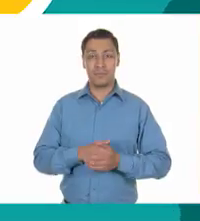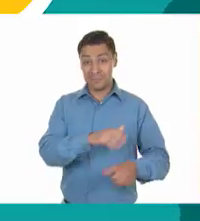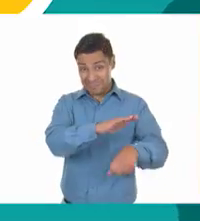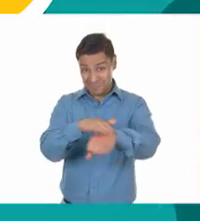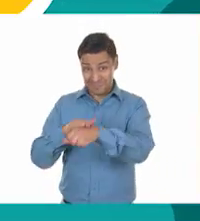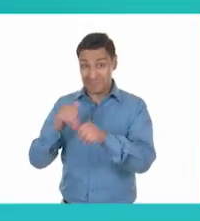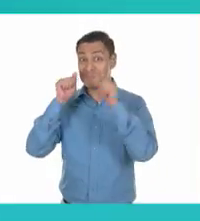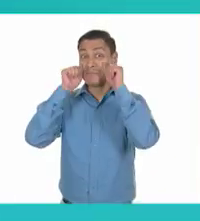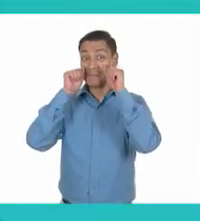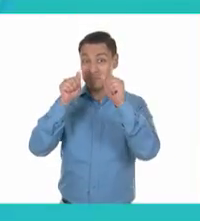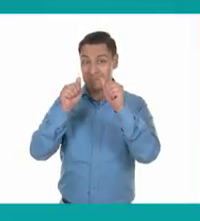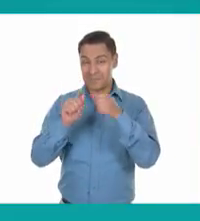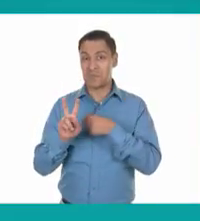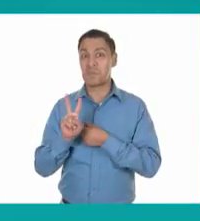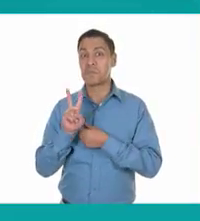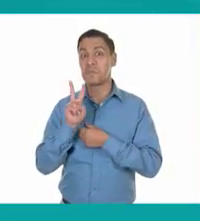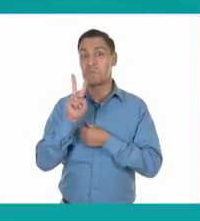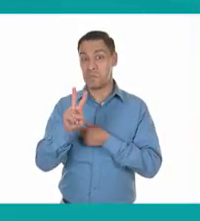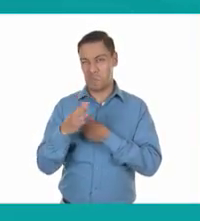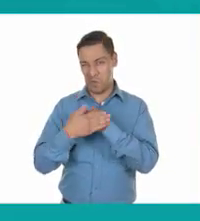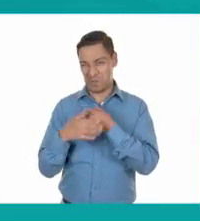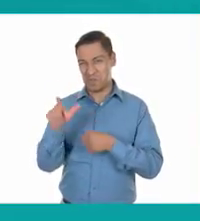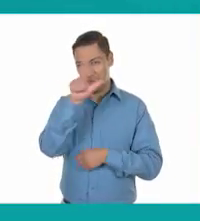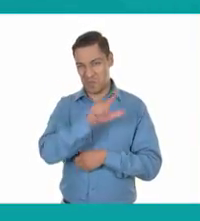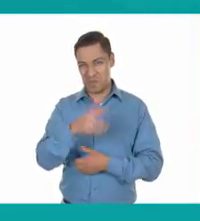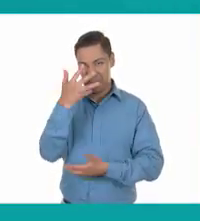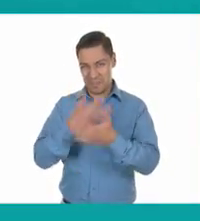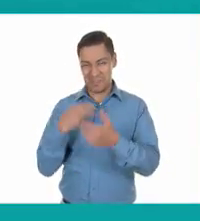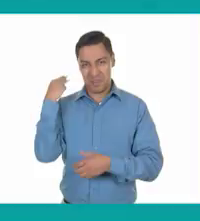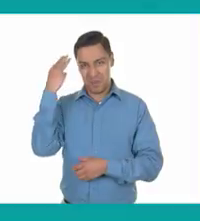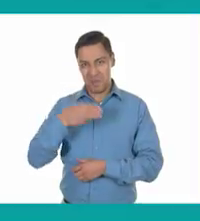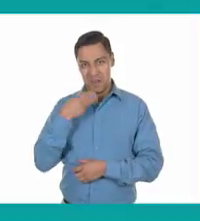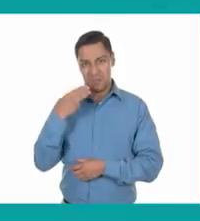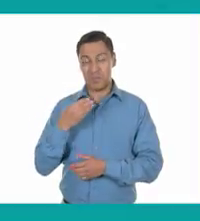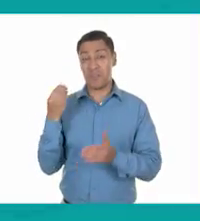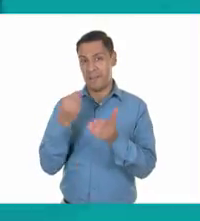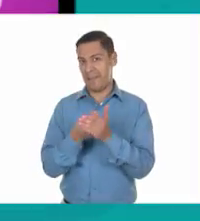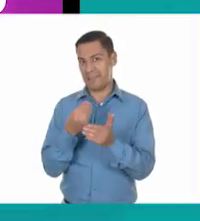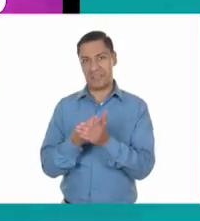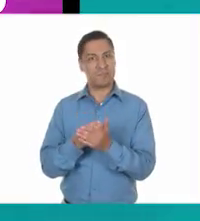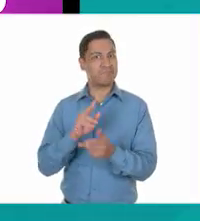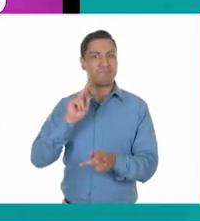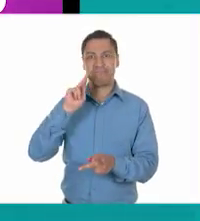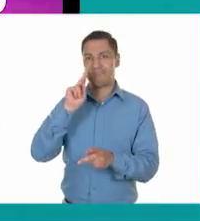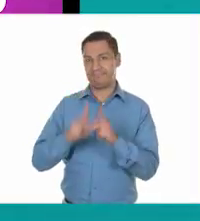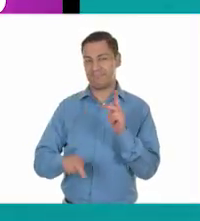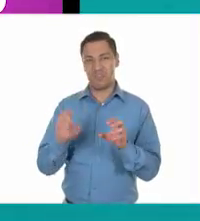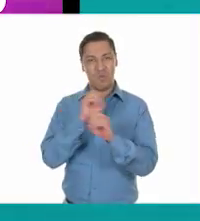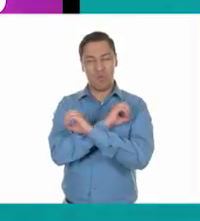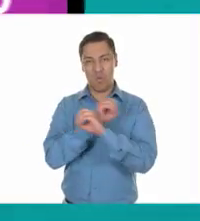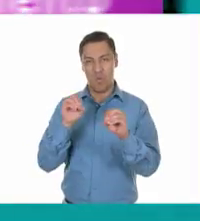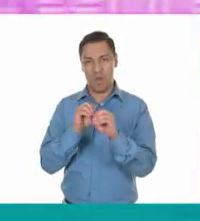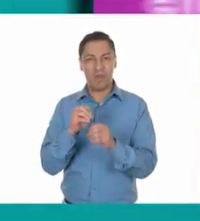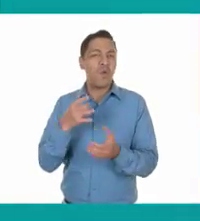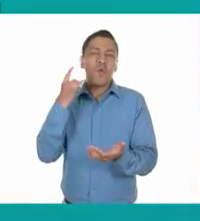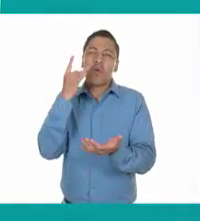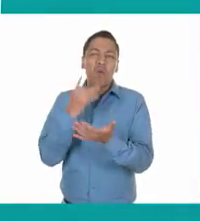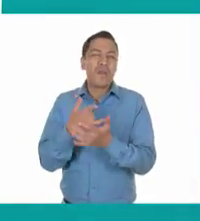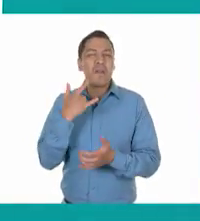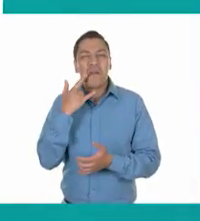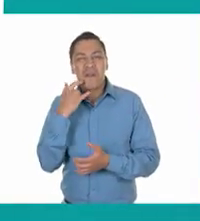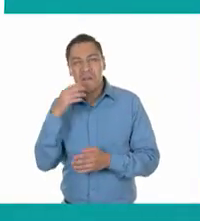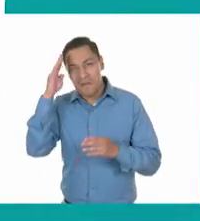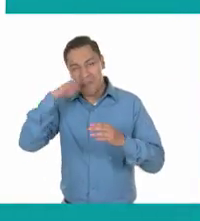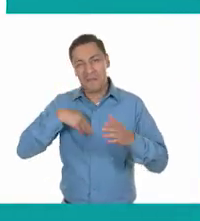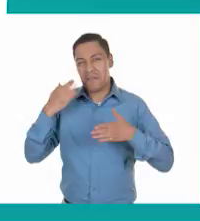Atención, atención. El próximo lunes 15 de marzo se suspenden las clases. Ese día tendremos programación de entretenimiento.